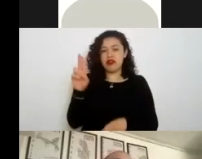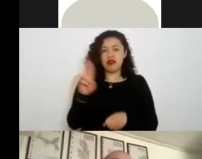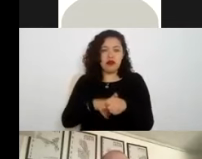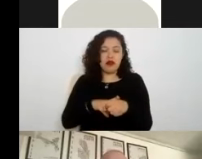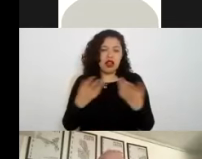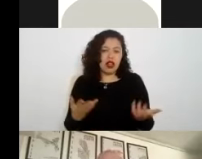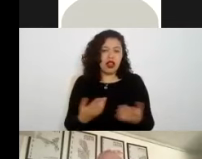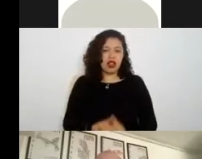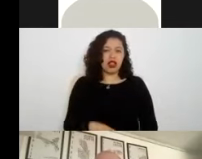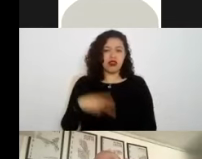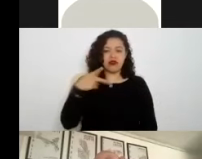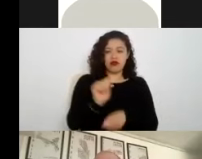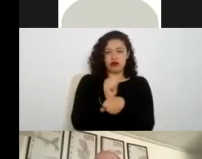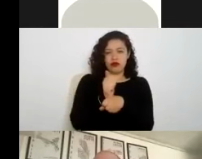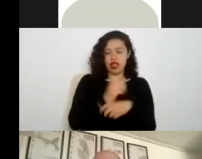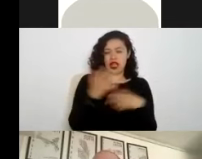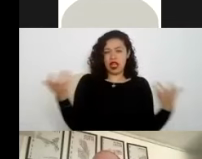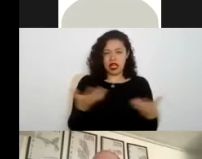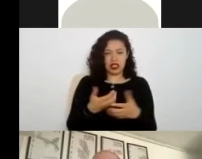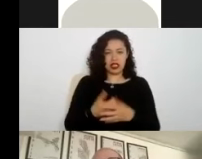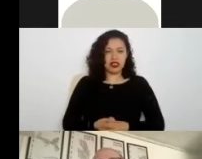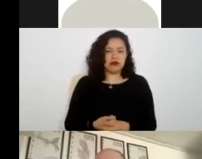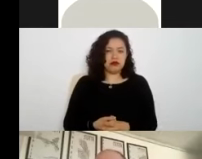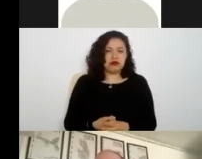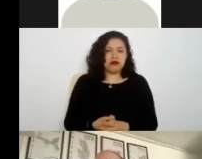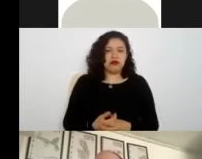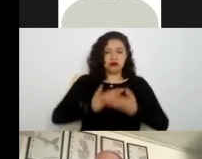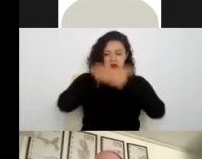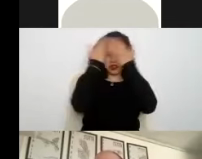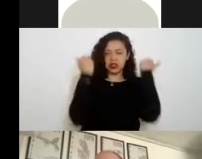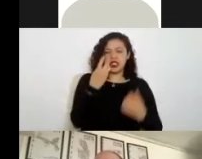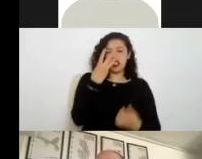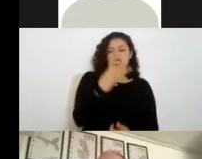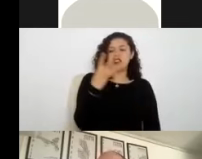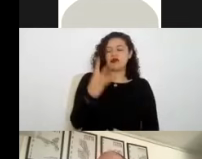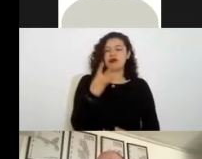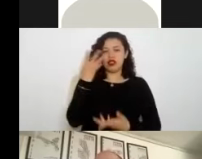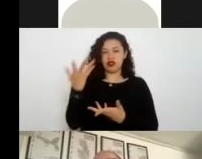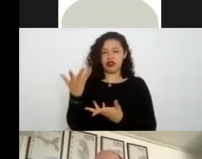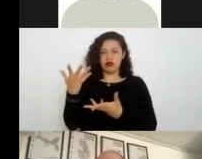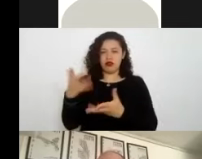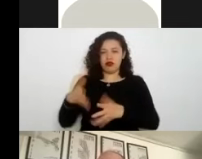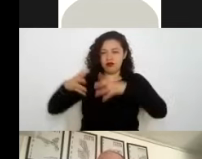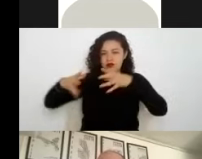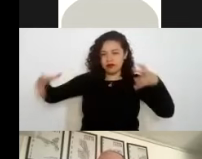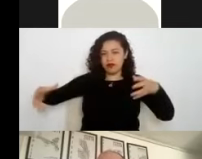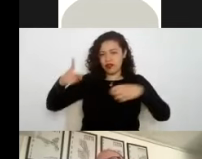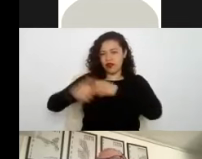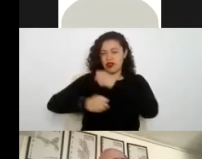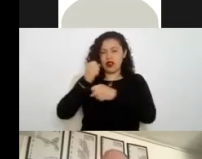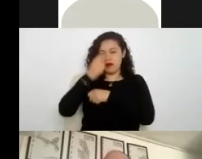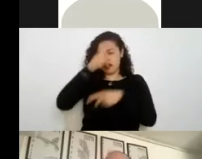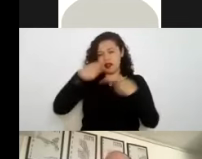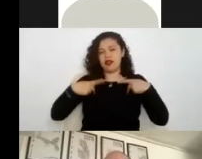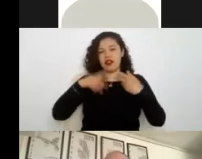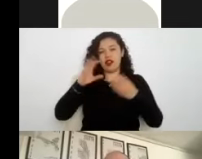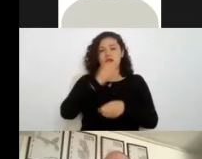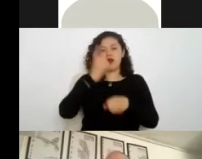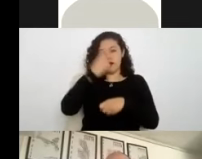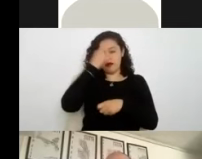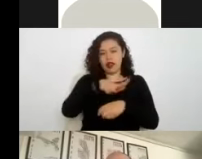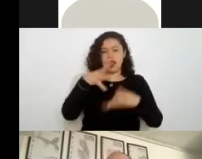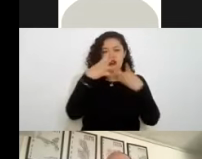su propio auto genere, no sé, 3, 4 toneladas al año. Entonces, brindarle esta oportunidad para que la gente también sea parte de la